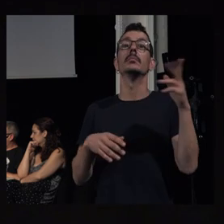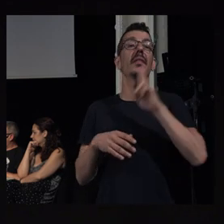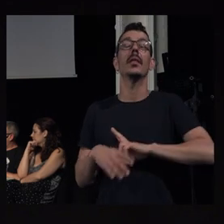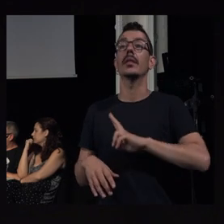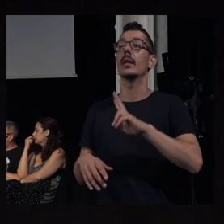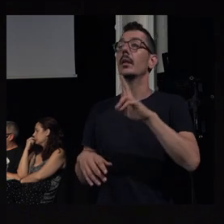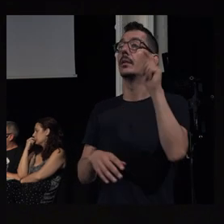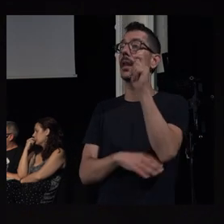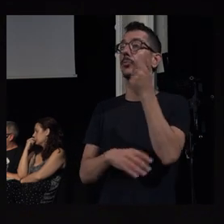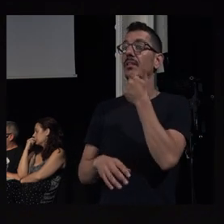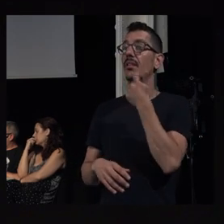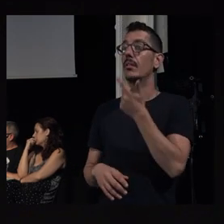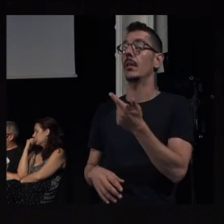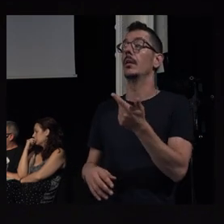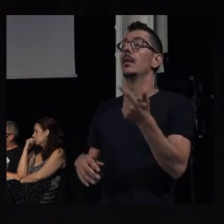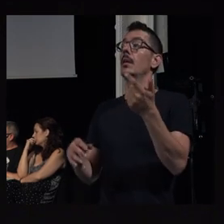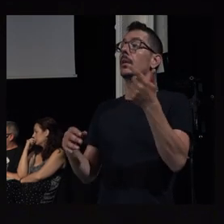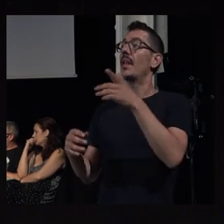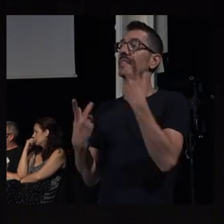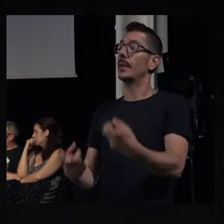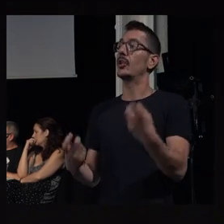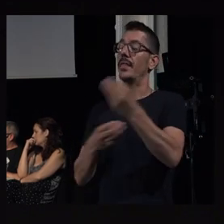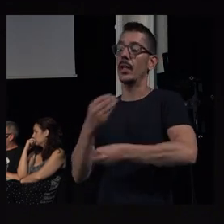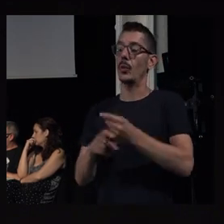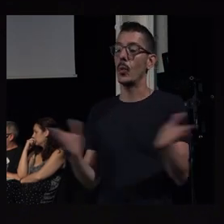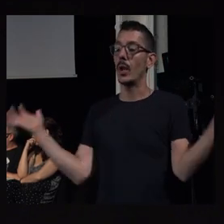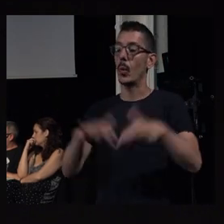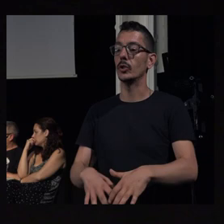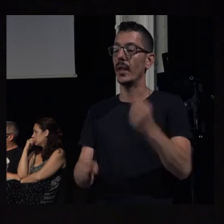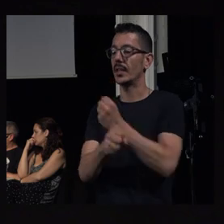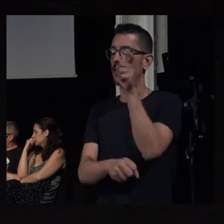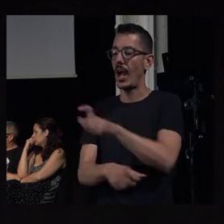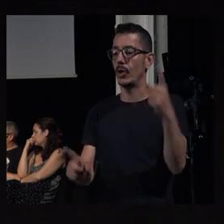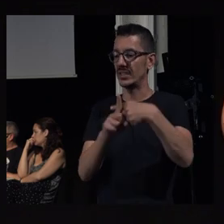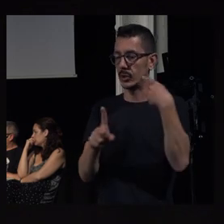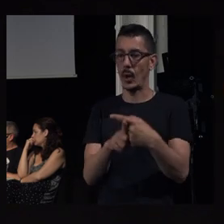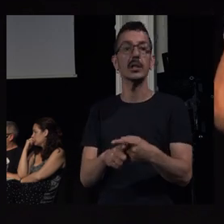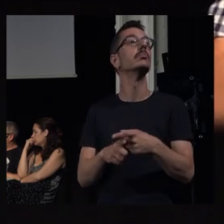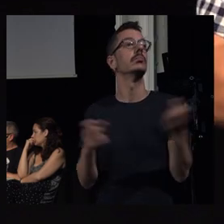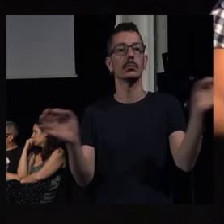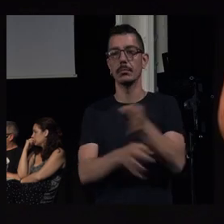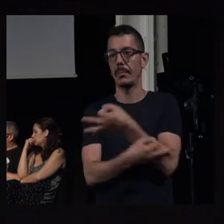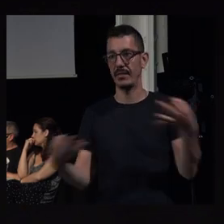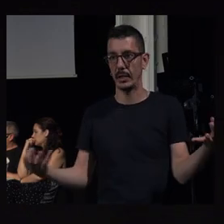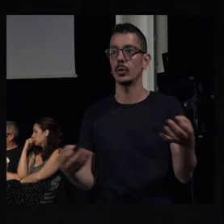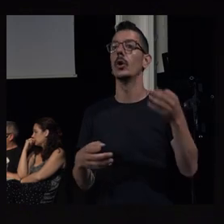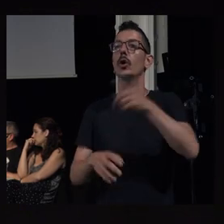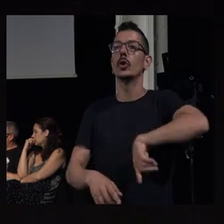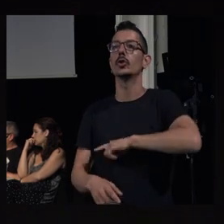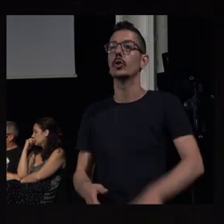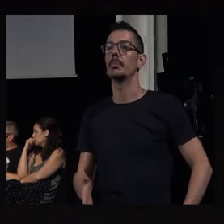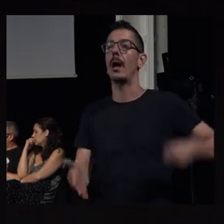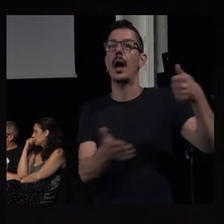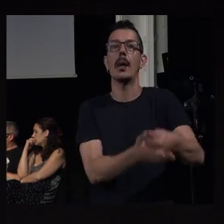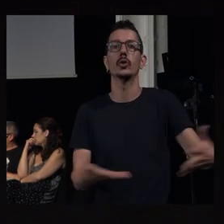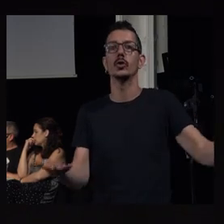sexuales. La Diputación no teníamos casi competencias ahí. Y entonces, ¿qué hicimos? Perfecto. Les pagamos absolutamente todo para su